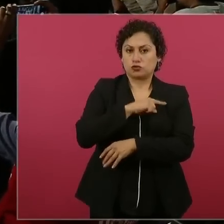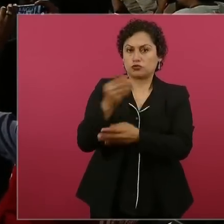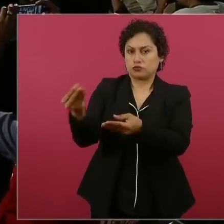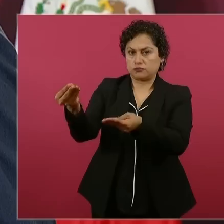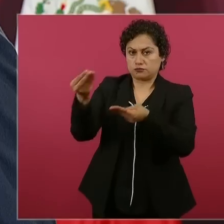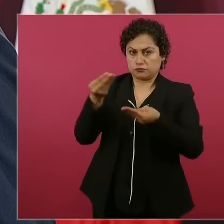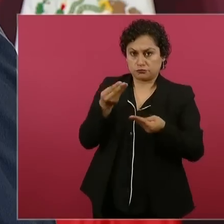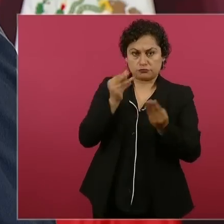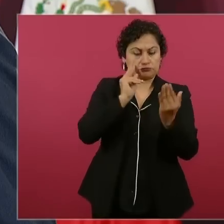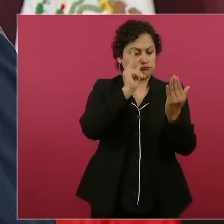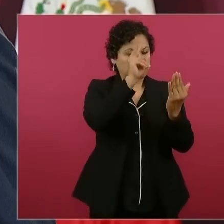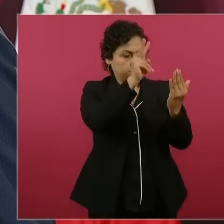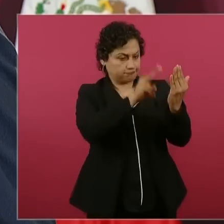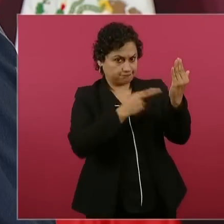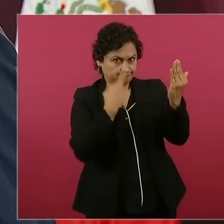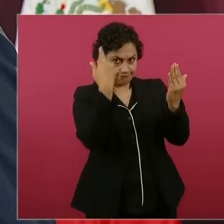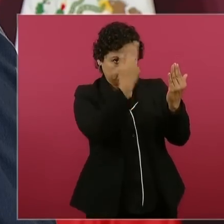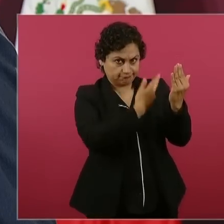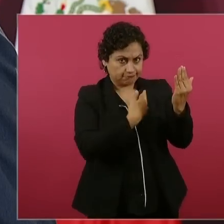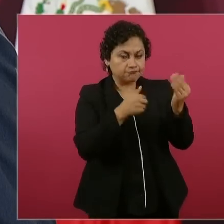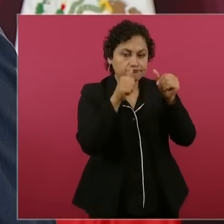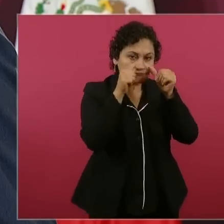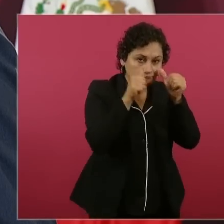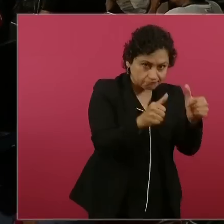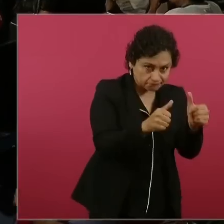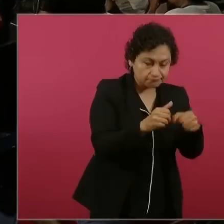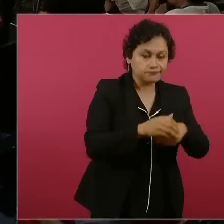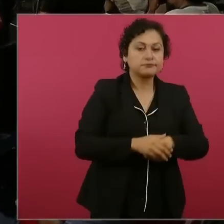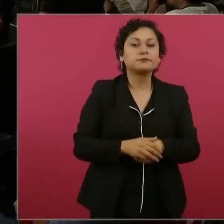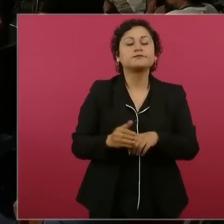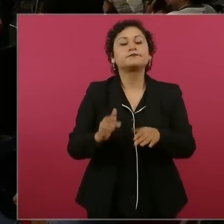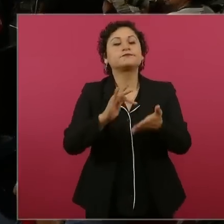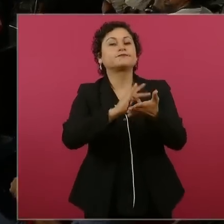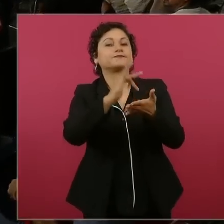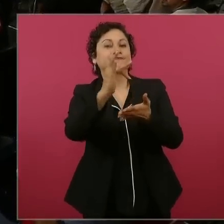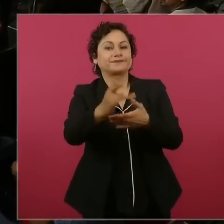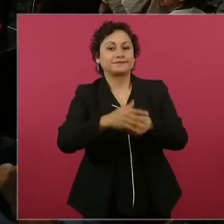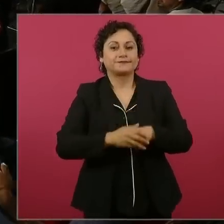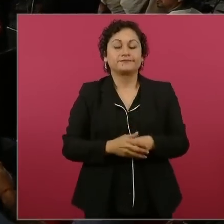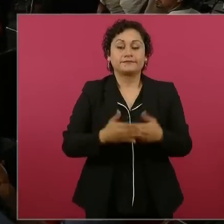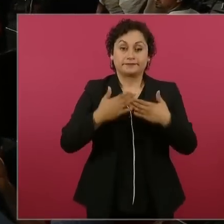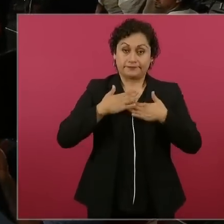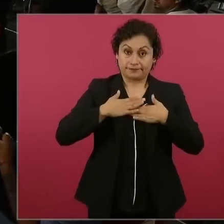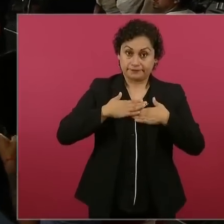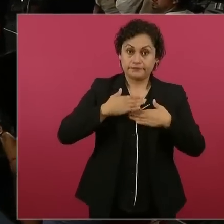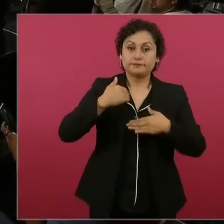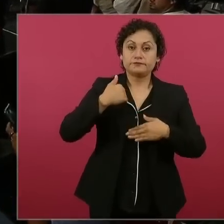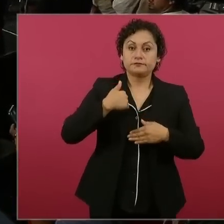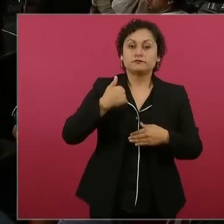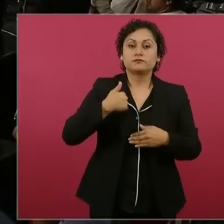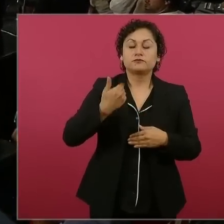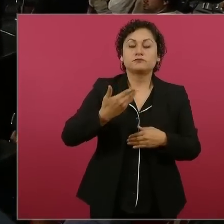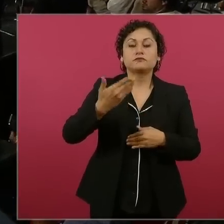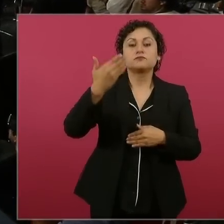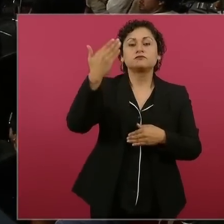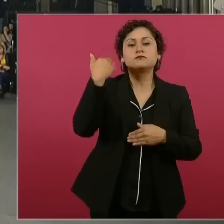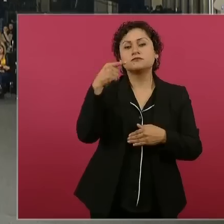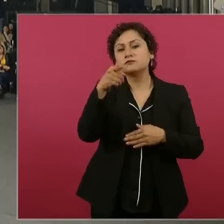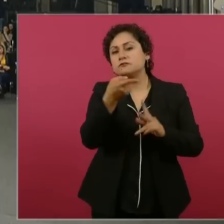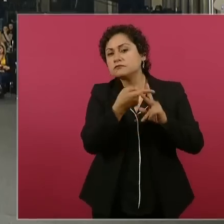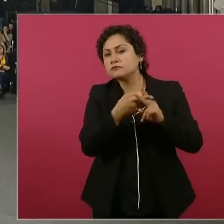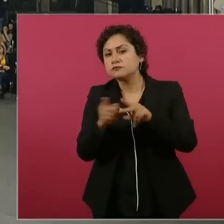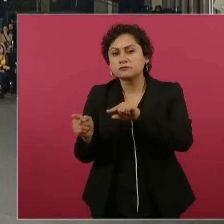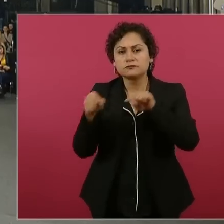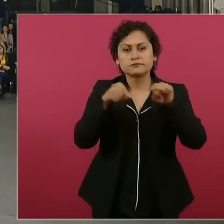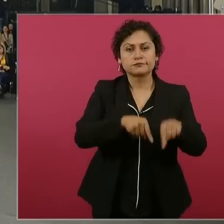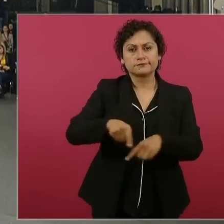vemos. Ok, muchas gracias, señor presidente. Bueno, pues una servidora, señor presidente, desde el principio de su administración